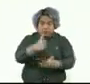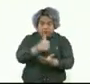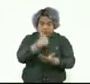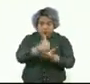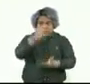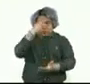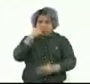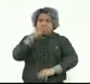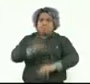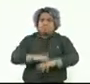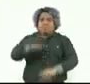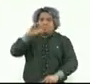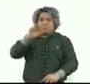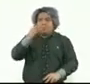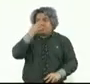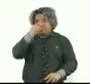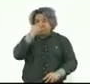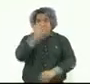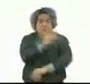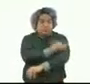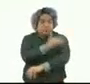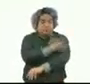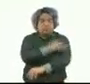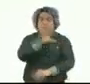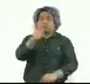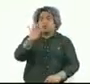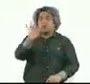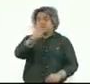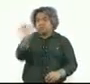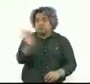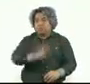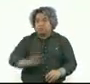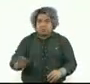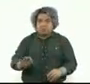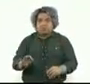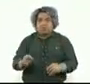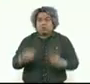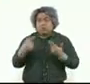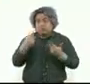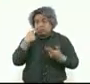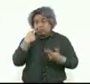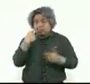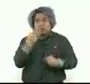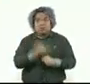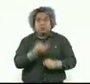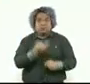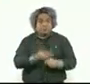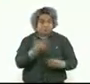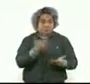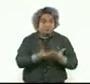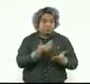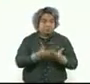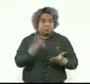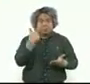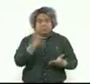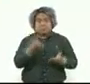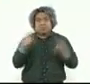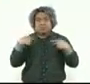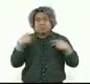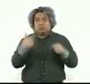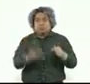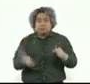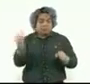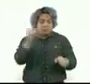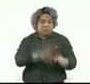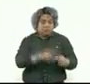del 40% de los adultos de la ciudad se han aplicado Sputnik. Y los datos que vemos de hospitalizados que nos pasan diario, los hemos compartido con ustedes, hospitalizados vacunados